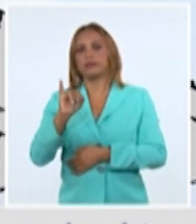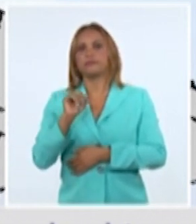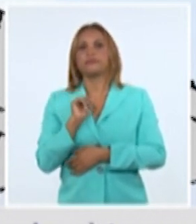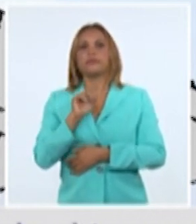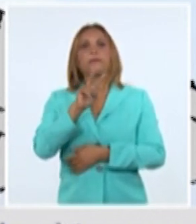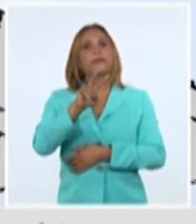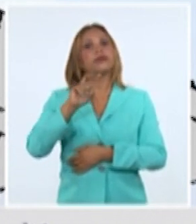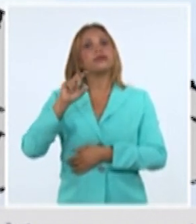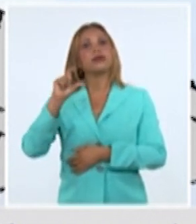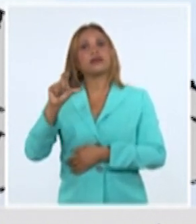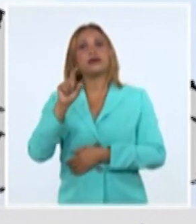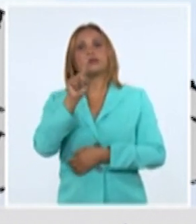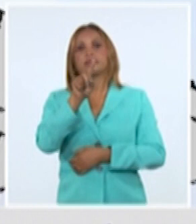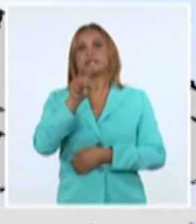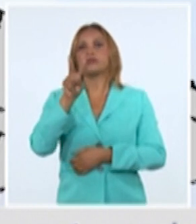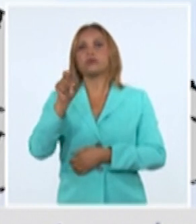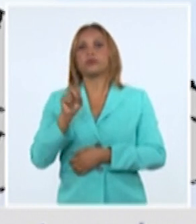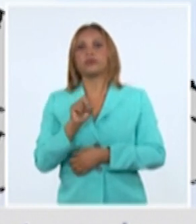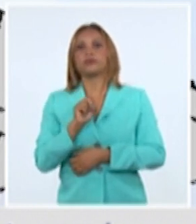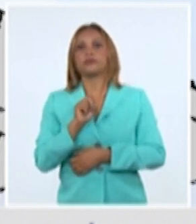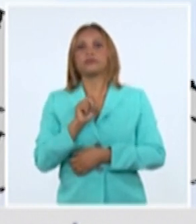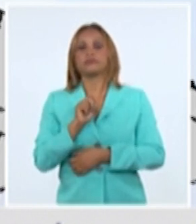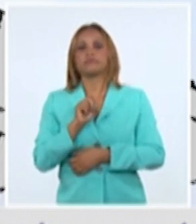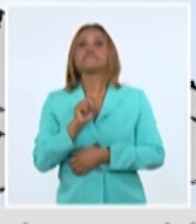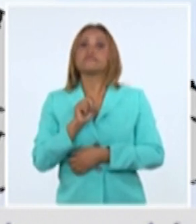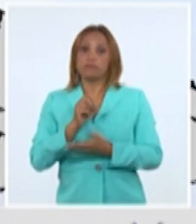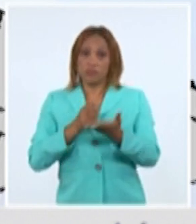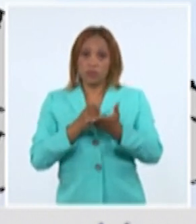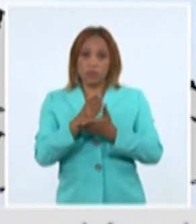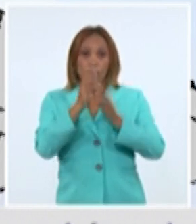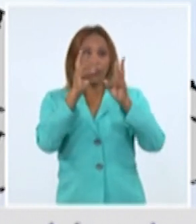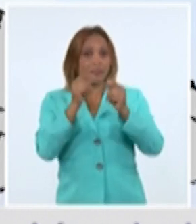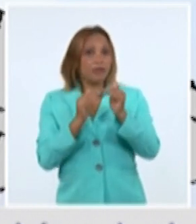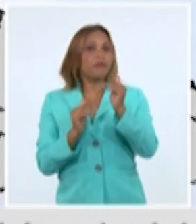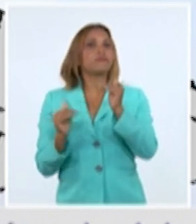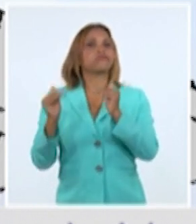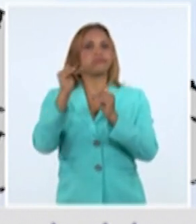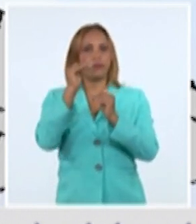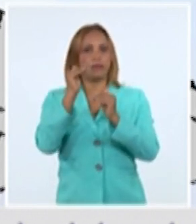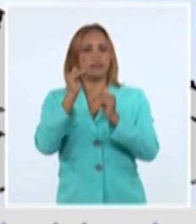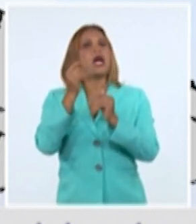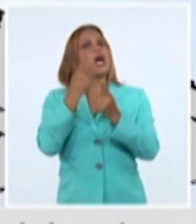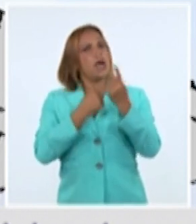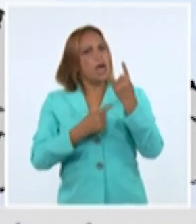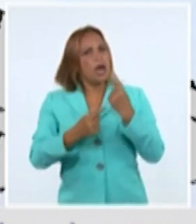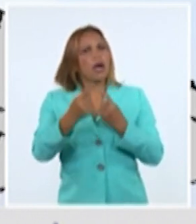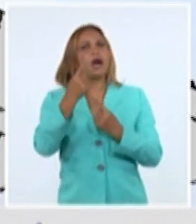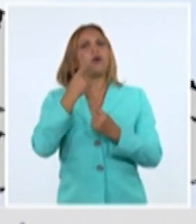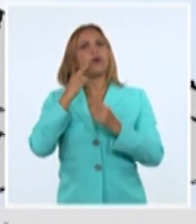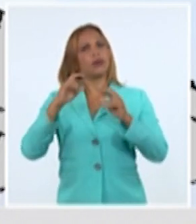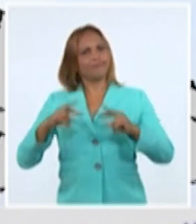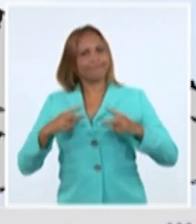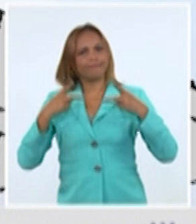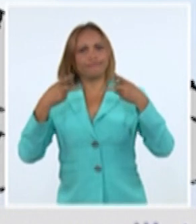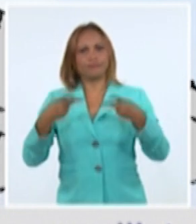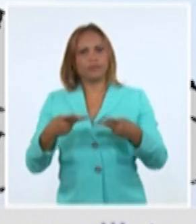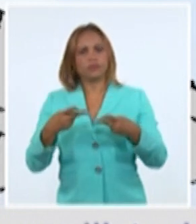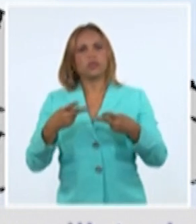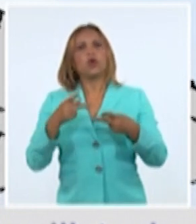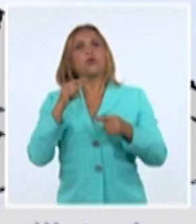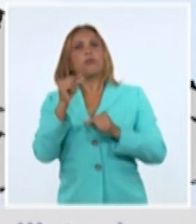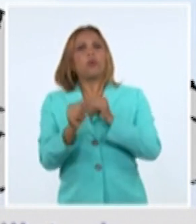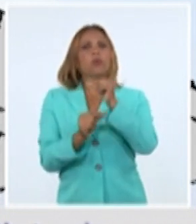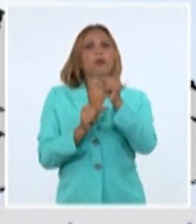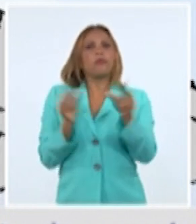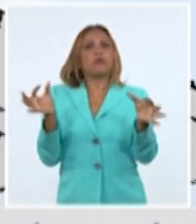Clara 120. Realmente mantienen cifras todavía elevadas, aunque, reitero, con la reducción